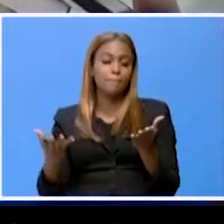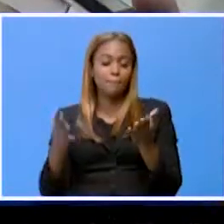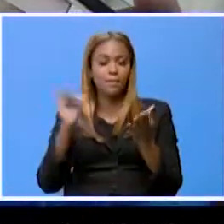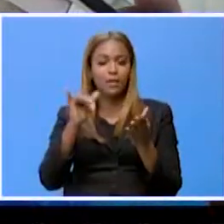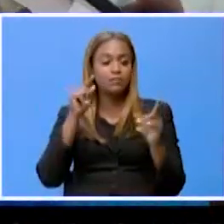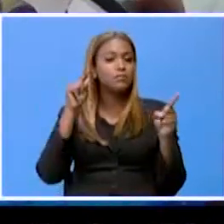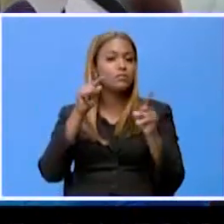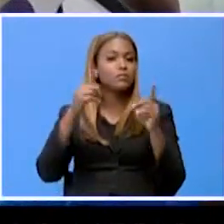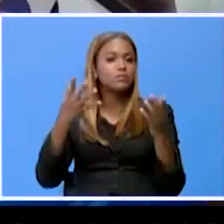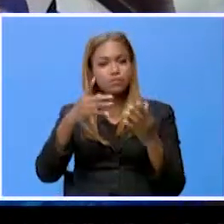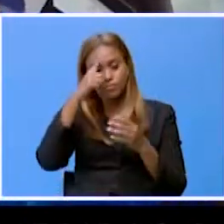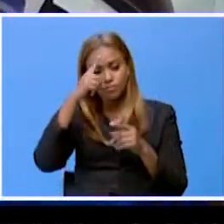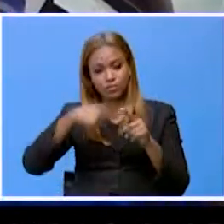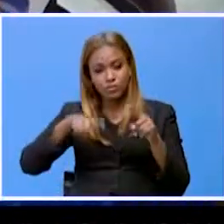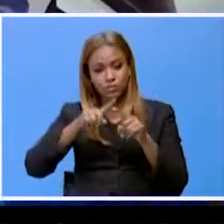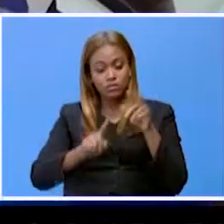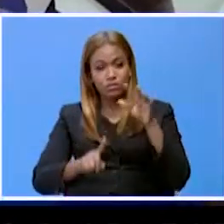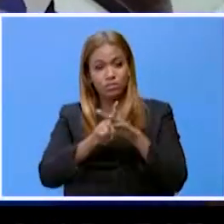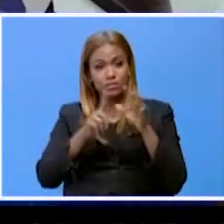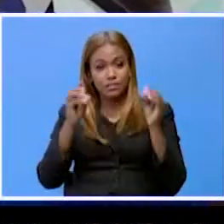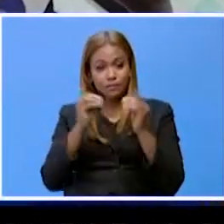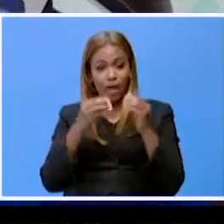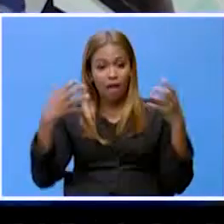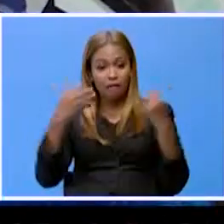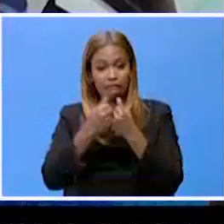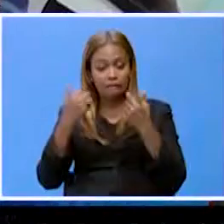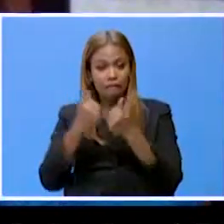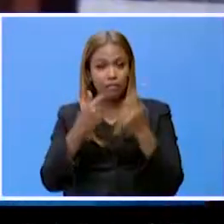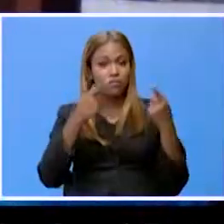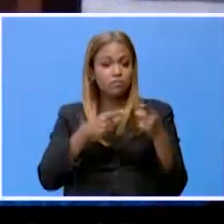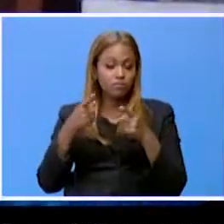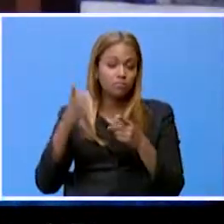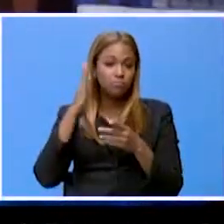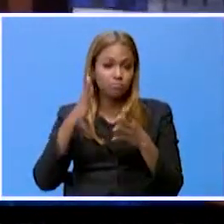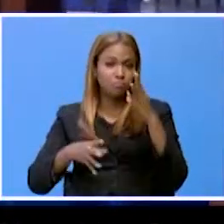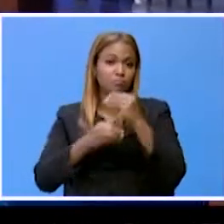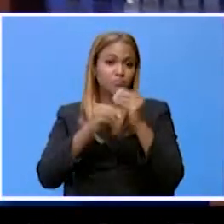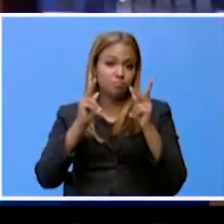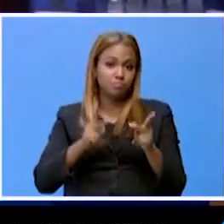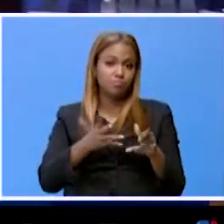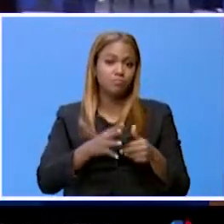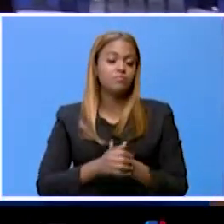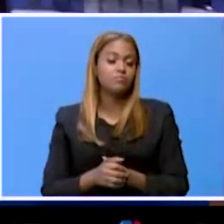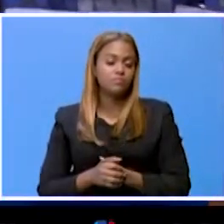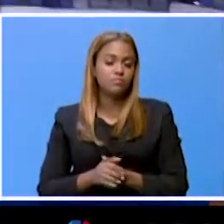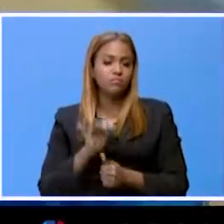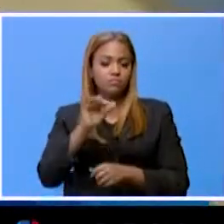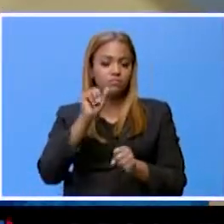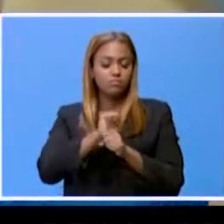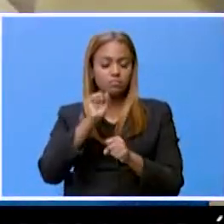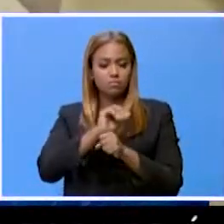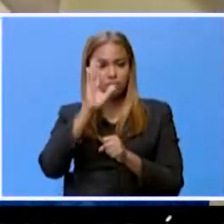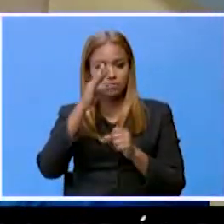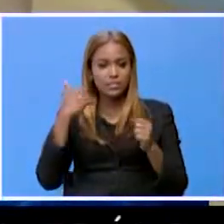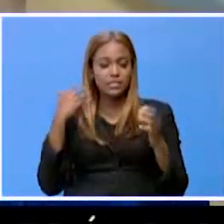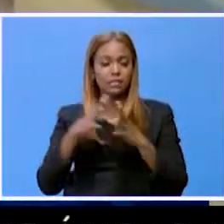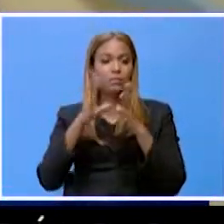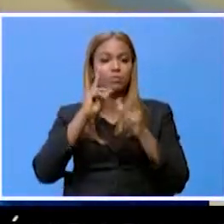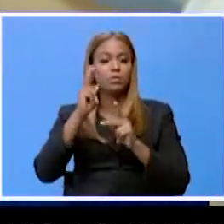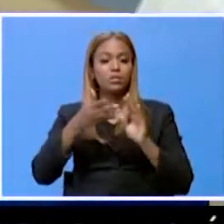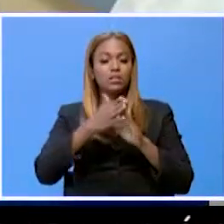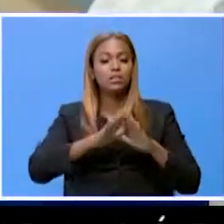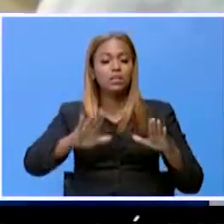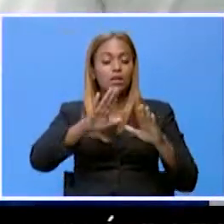la hora que más accidentes de tránsito se producen. En este operativo participarán más de 600 colaboradores de las